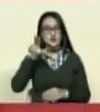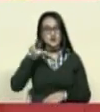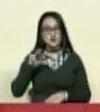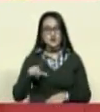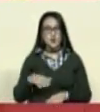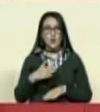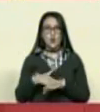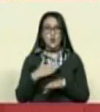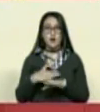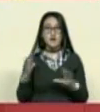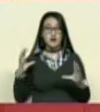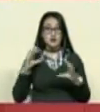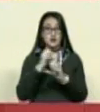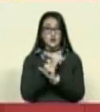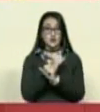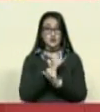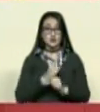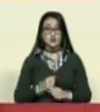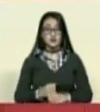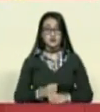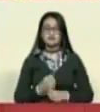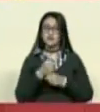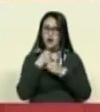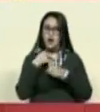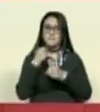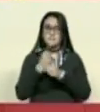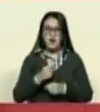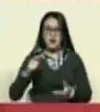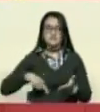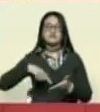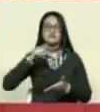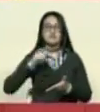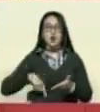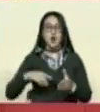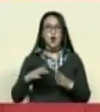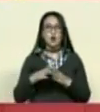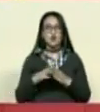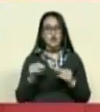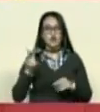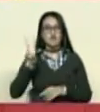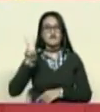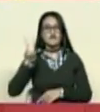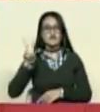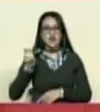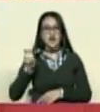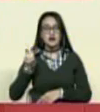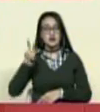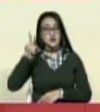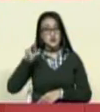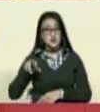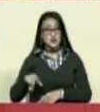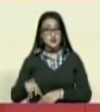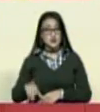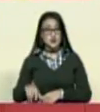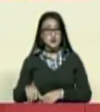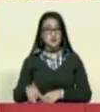en la noche. Espero ese punto de cuenta y todos los viernes hay que